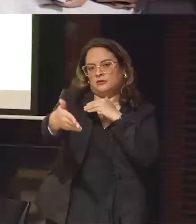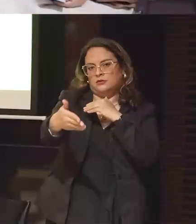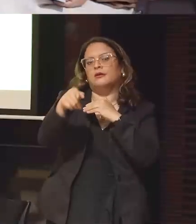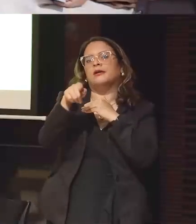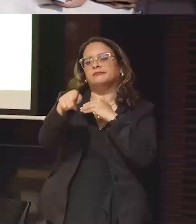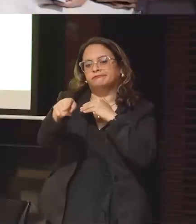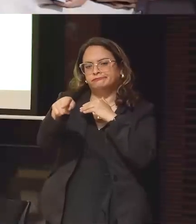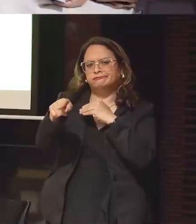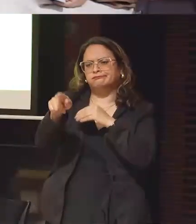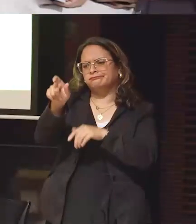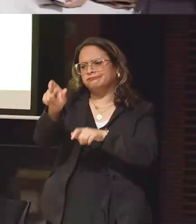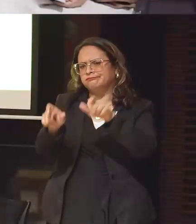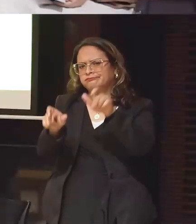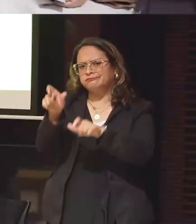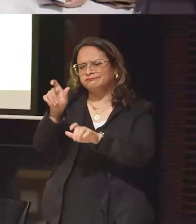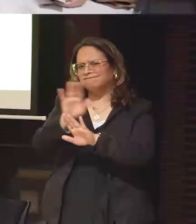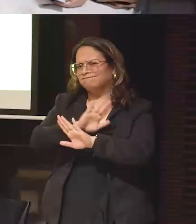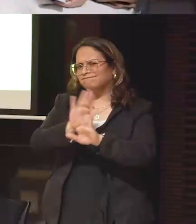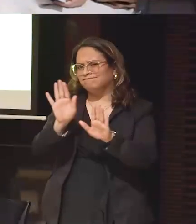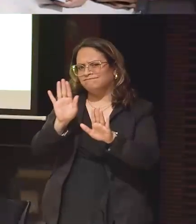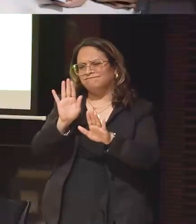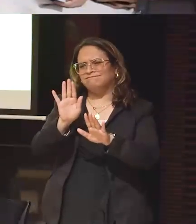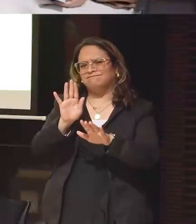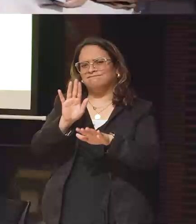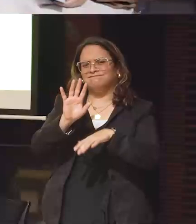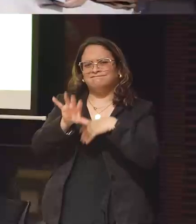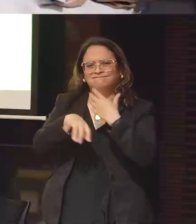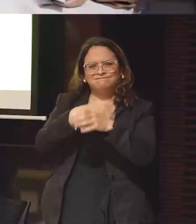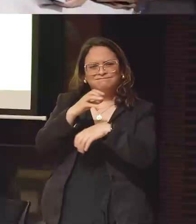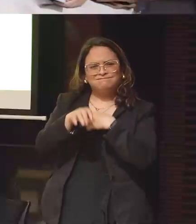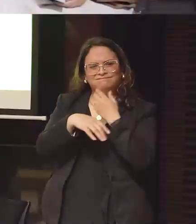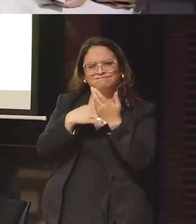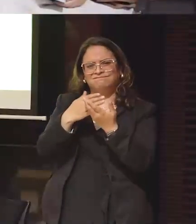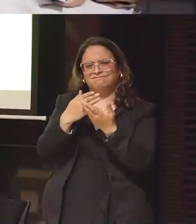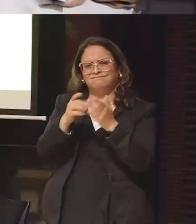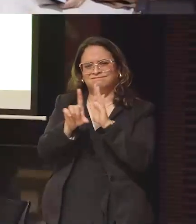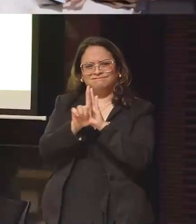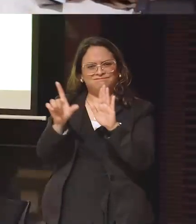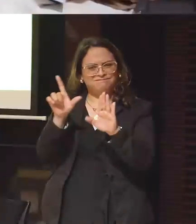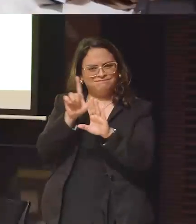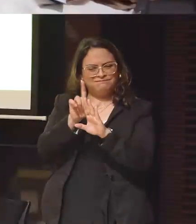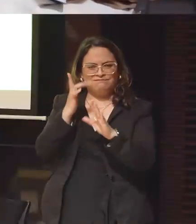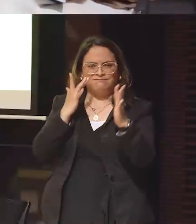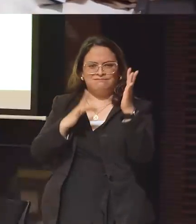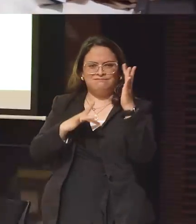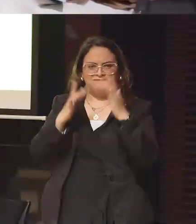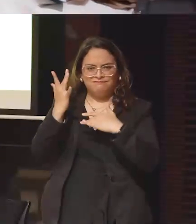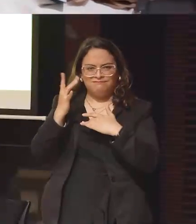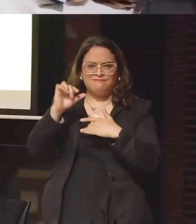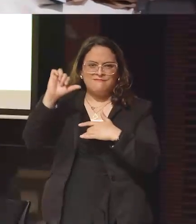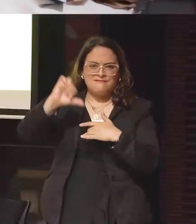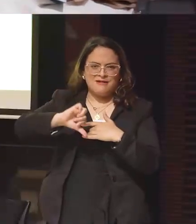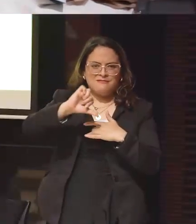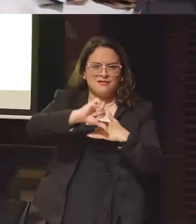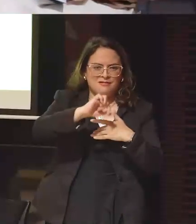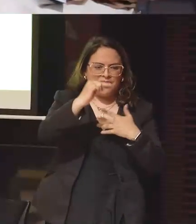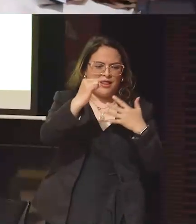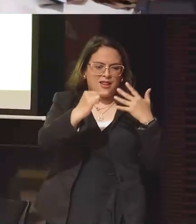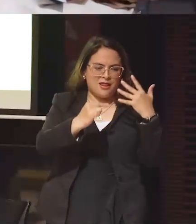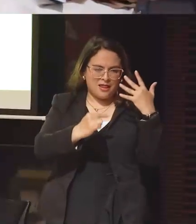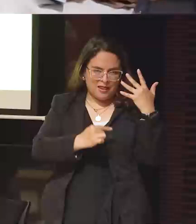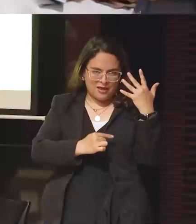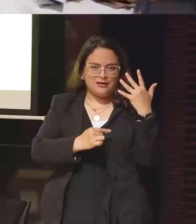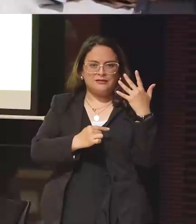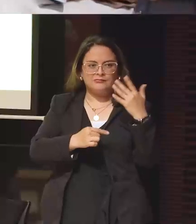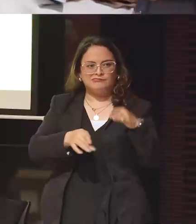una población donde se daban toda clase de prácticas y de dinámicas contrarias a la zona convivencia, por no decir delincuenciales, y usar otro tipo de